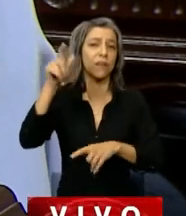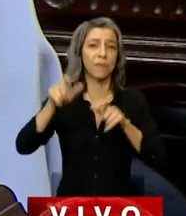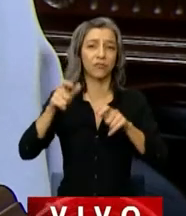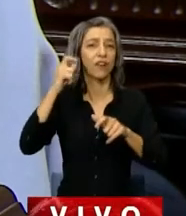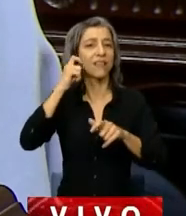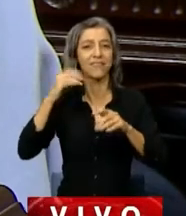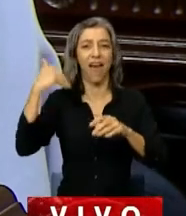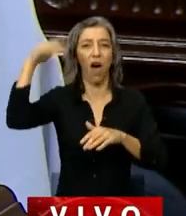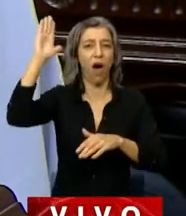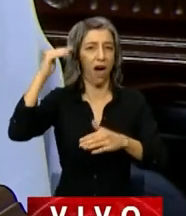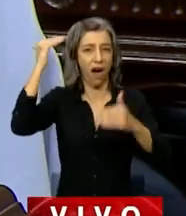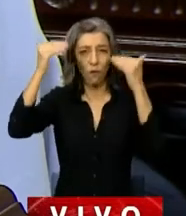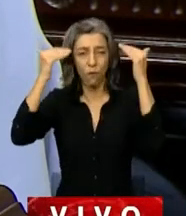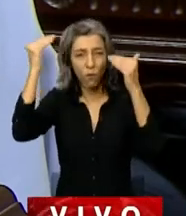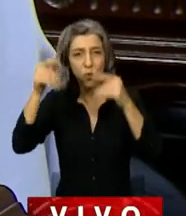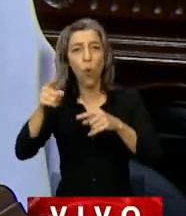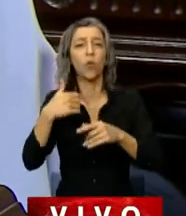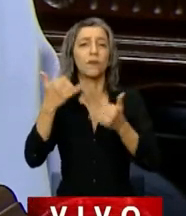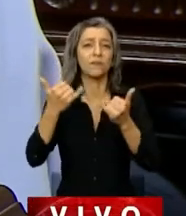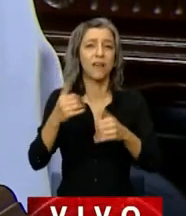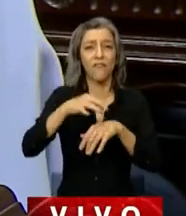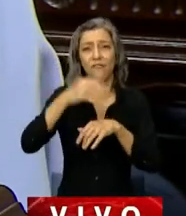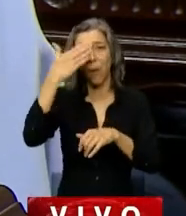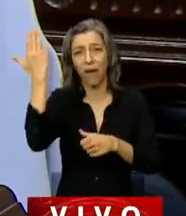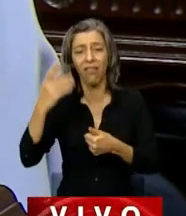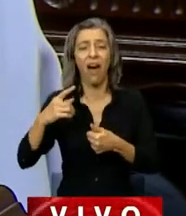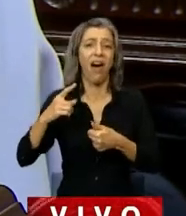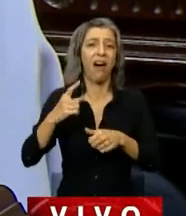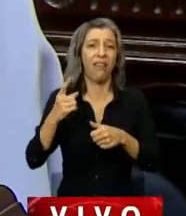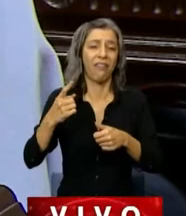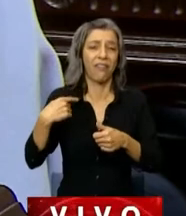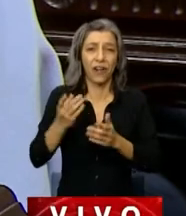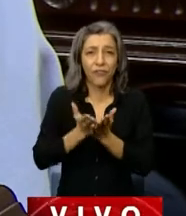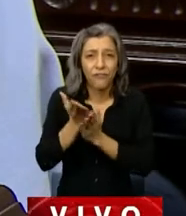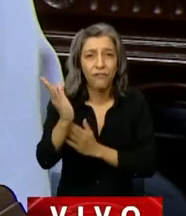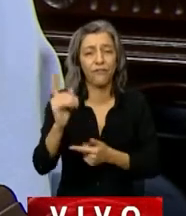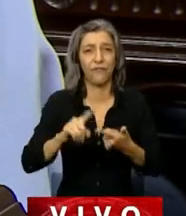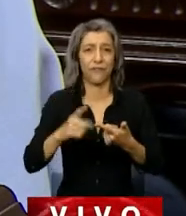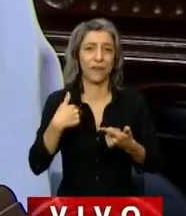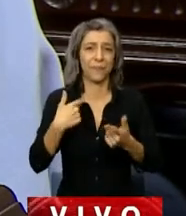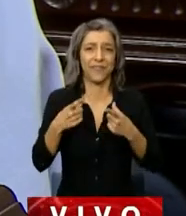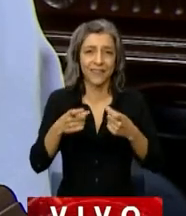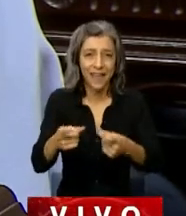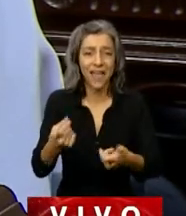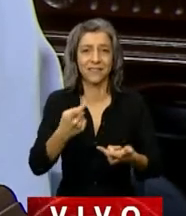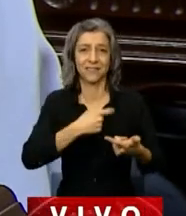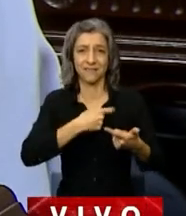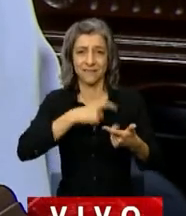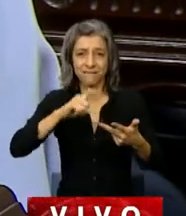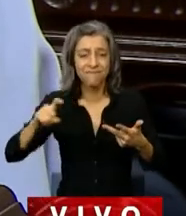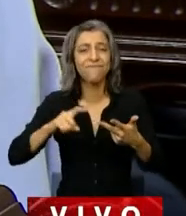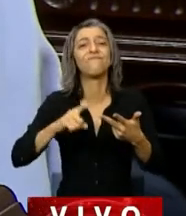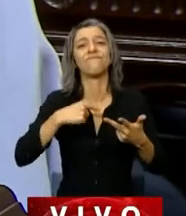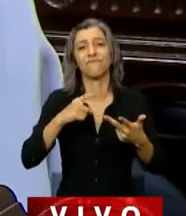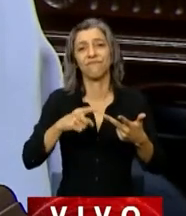que presentan enfermedades crónicas, obviamente las oncológicas, las enfermedades cardiovasculares, enfermedades